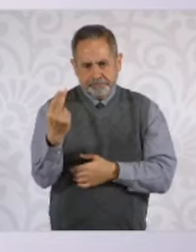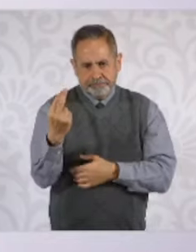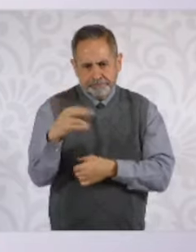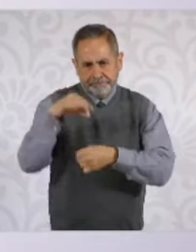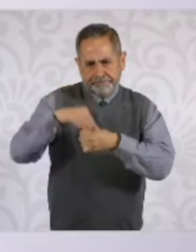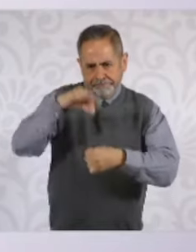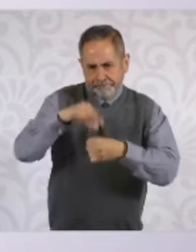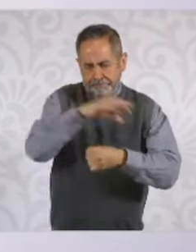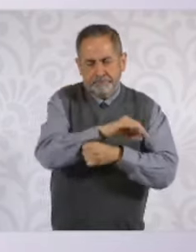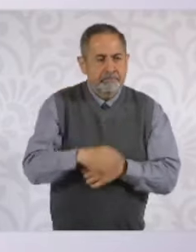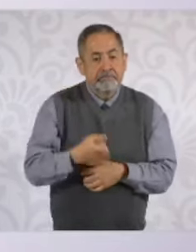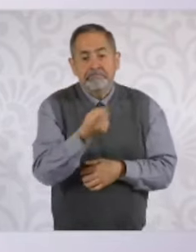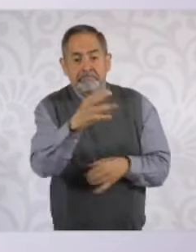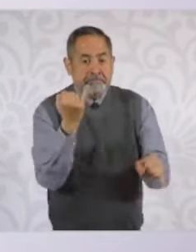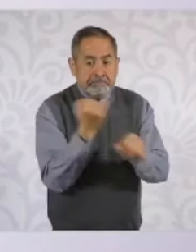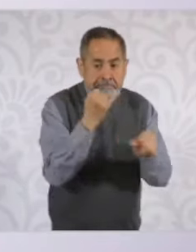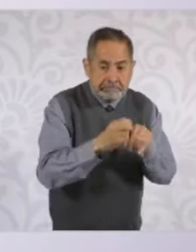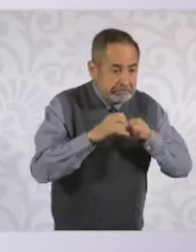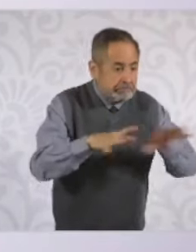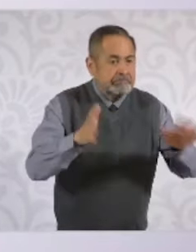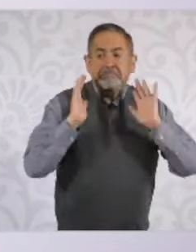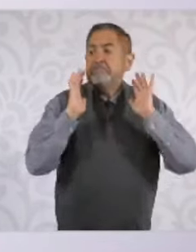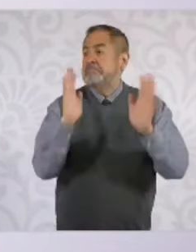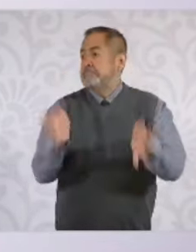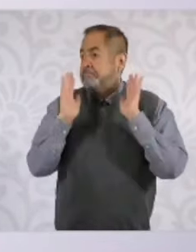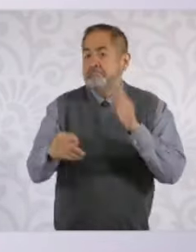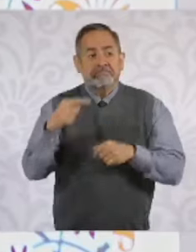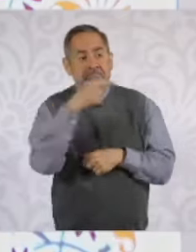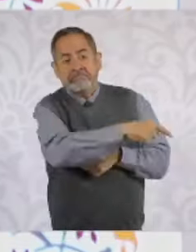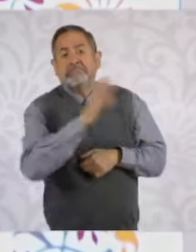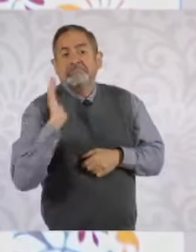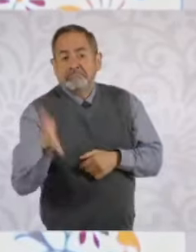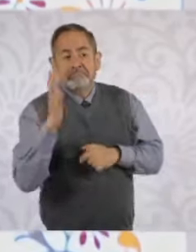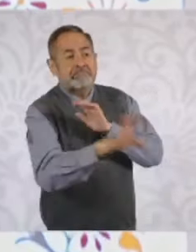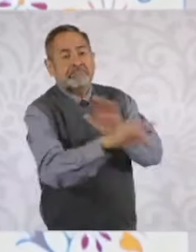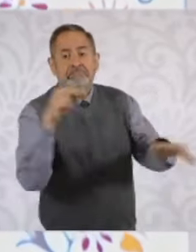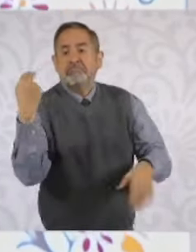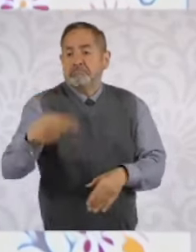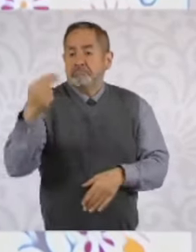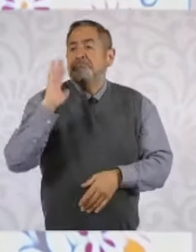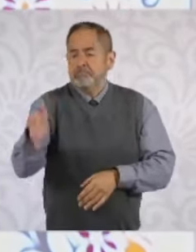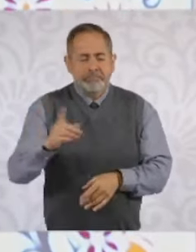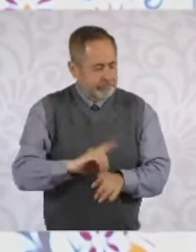hubo ahí en las redes quien dijo que ya se estaban seleccionando a los jueces. No.